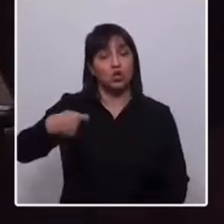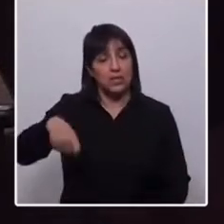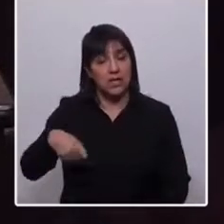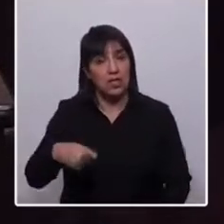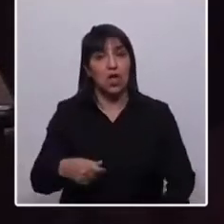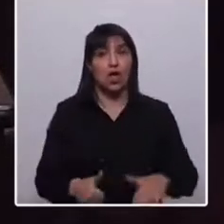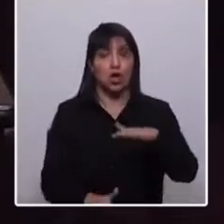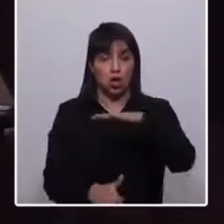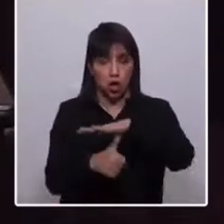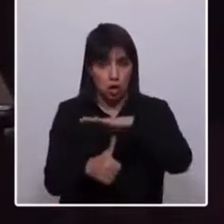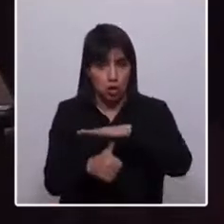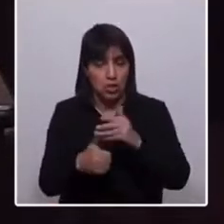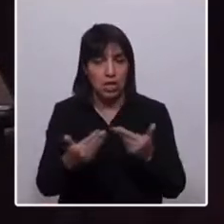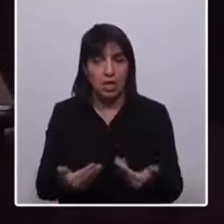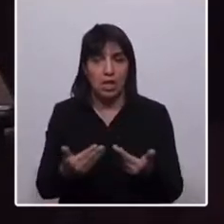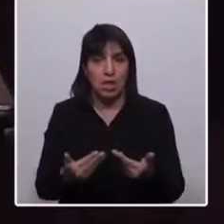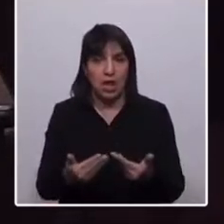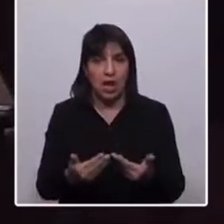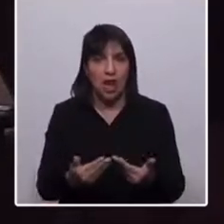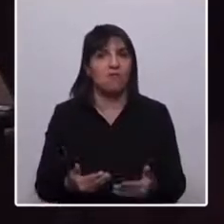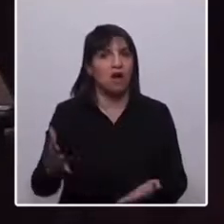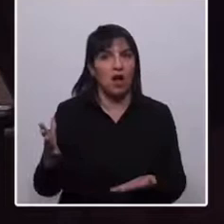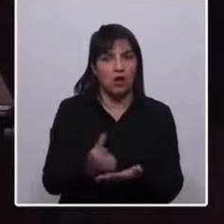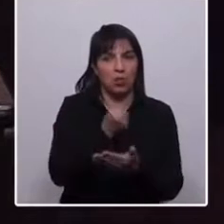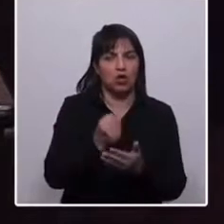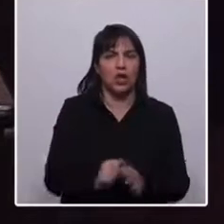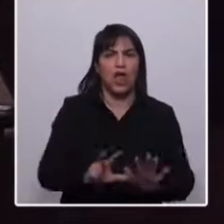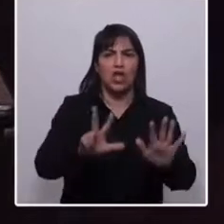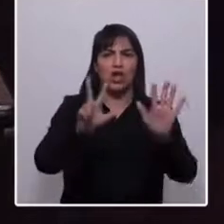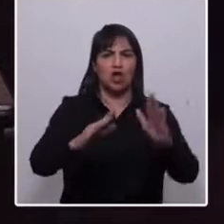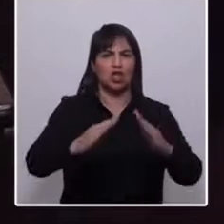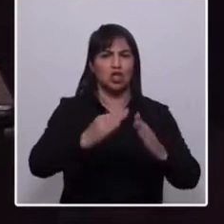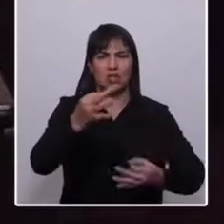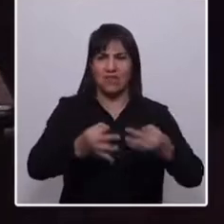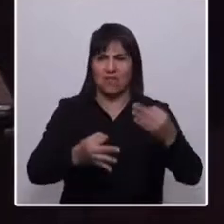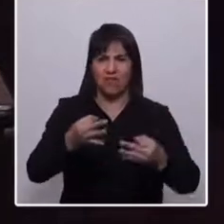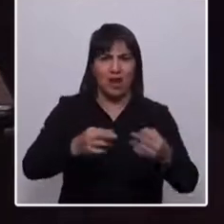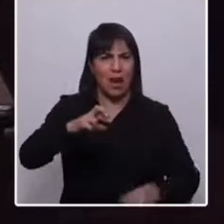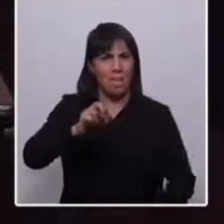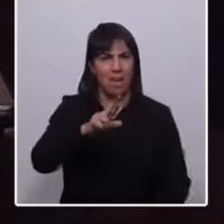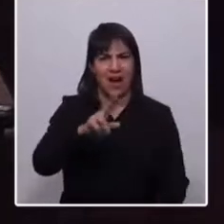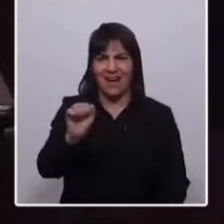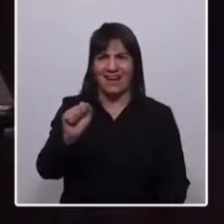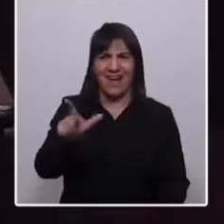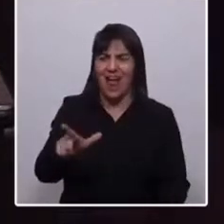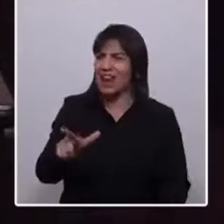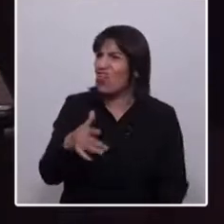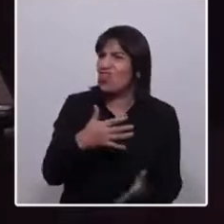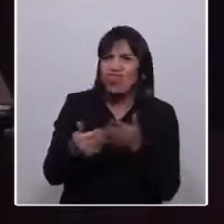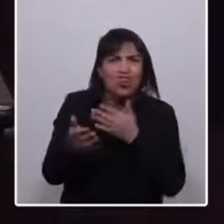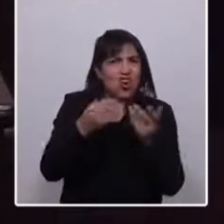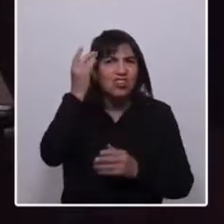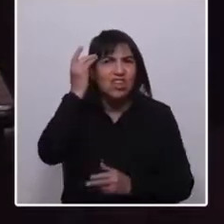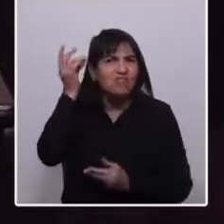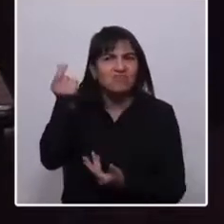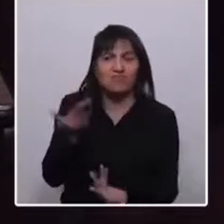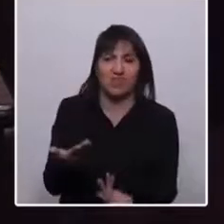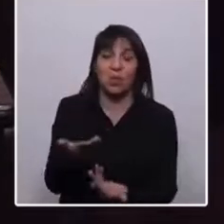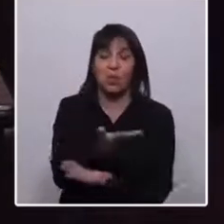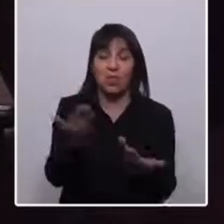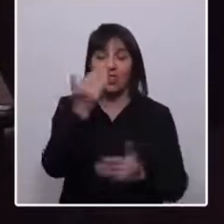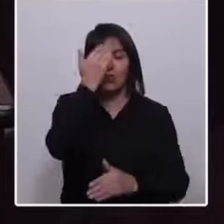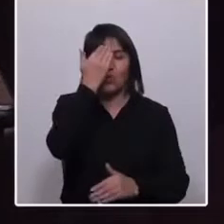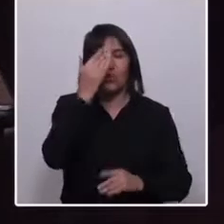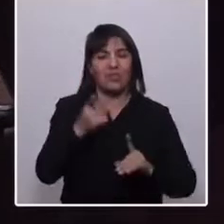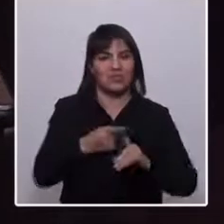constitución indigenista vamos a tener 8 tribunales indígenas en Parral. ¿De dónde sacaron eso? ¿Les preocupaba la participación en el